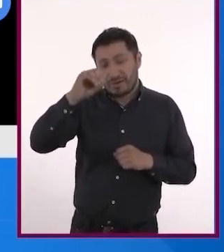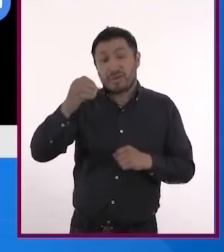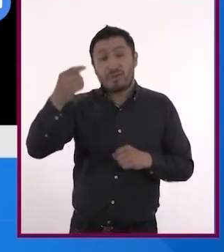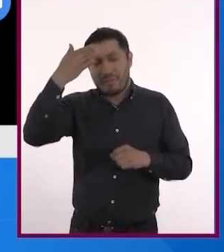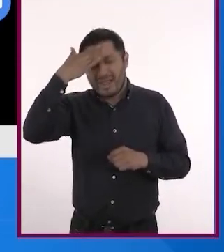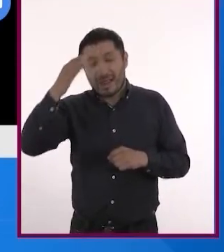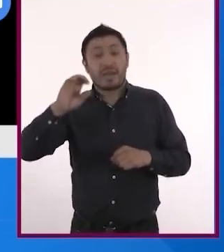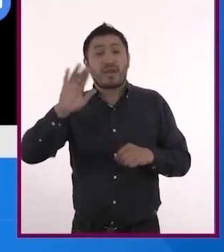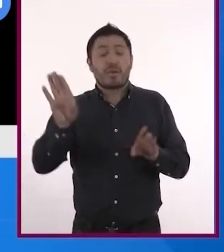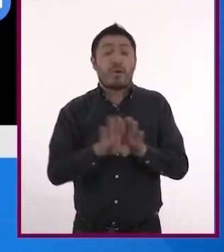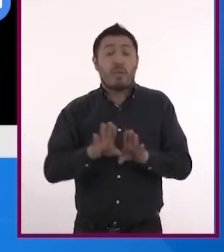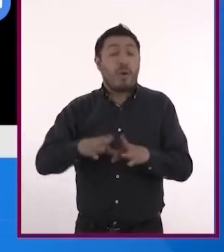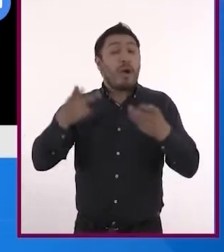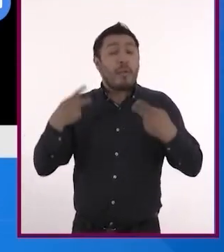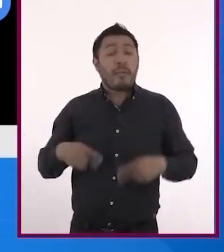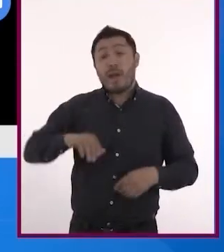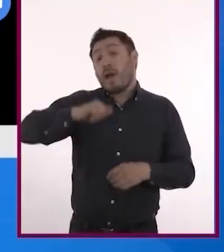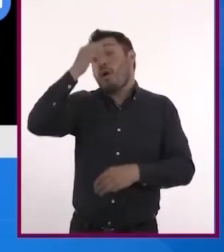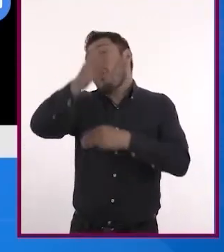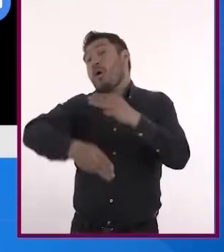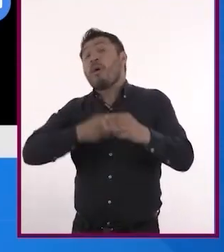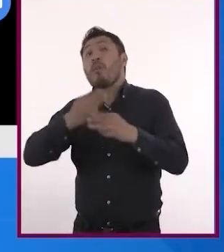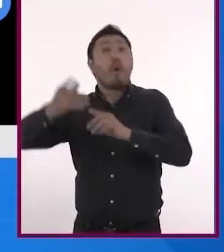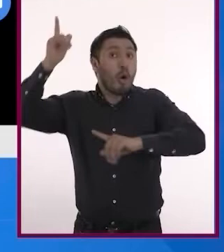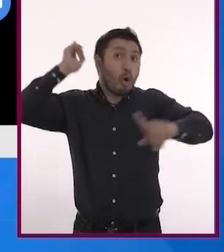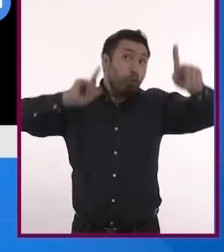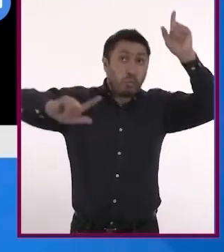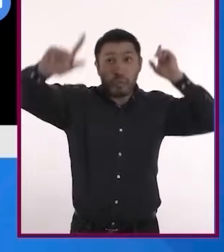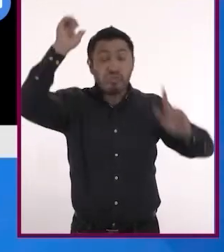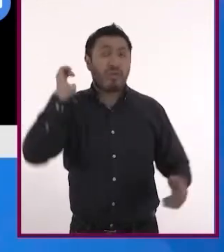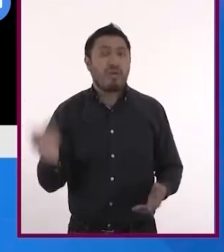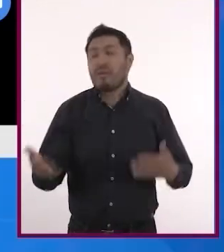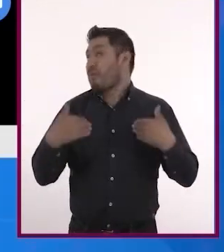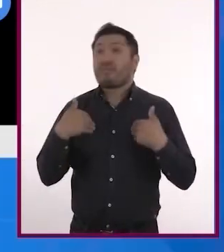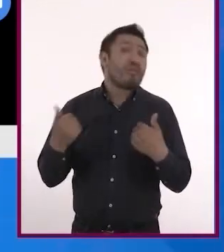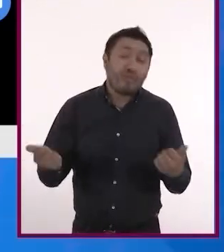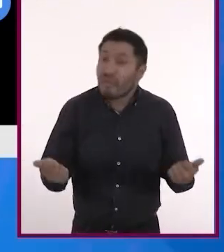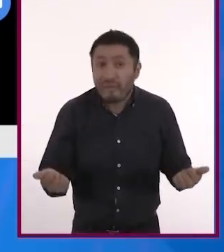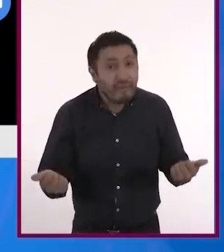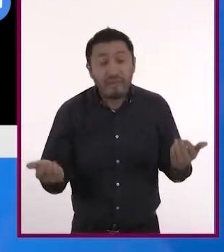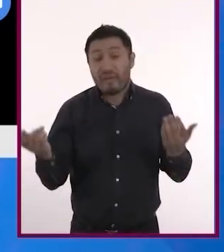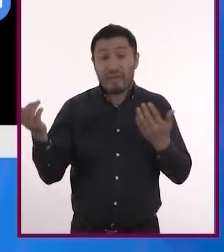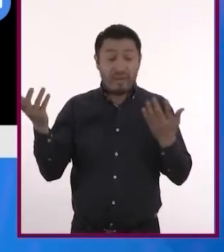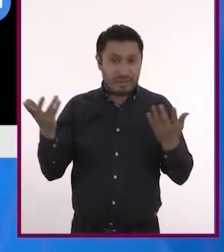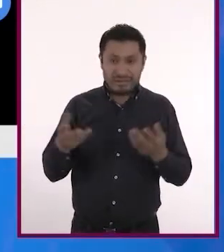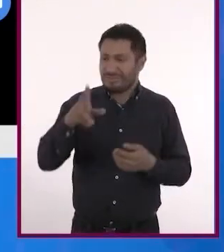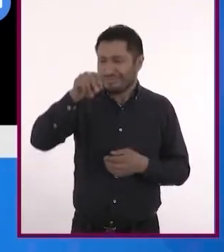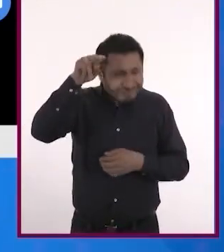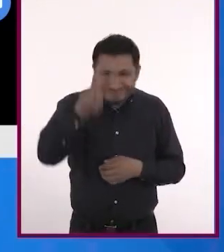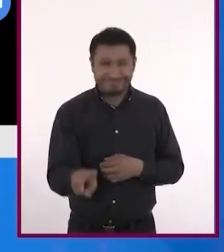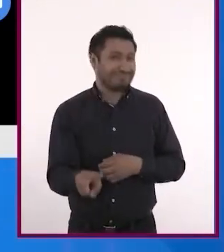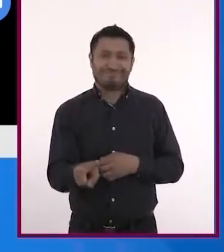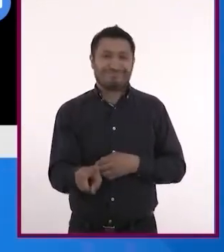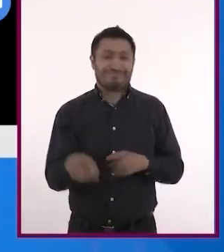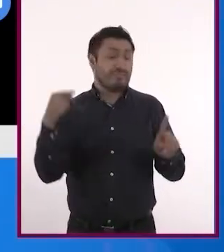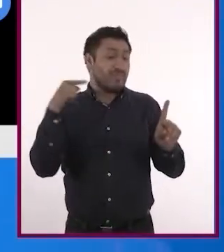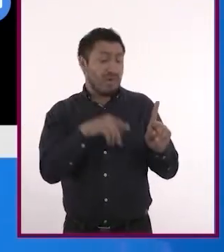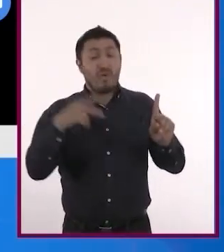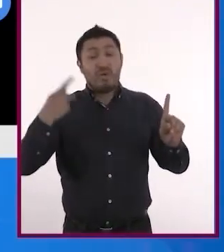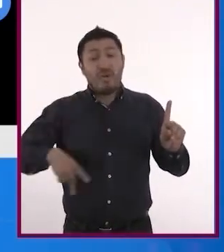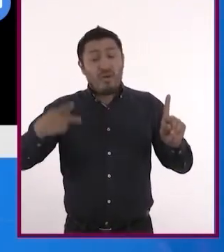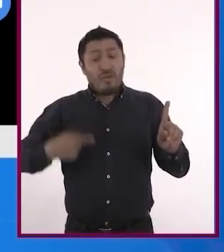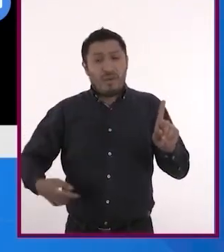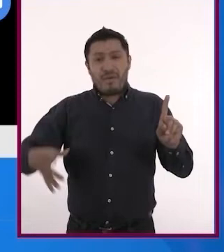locas de otro planeta, absolutamente irracionales. Y no es así. Una persona que tiene